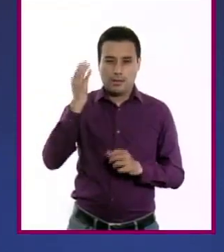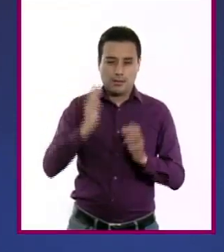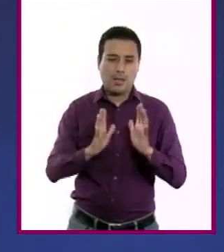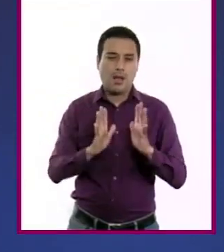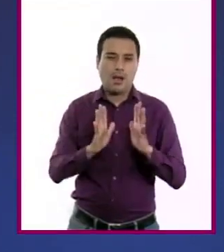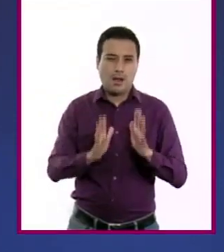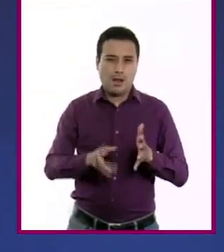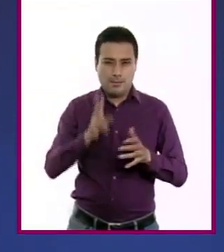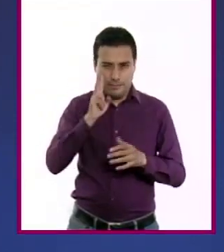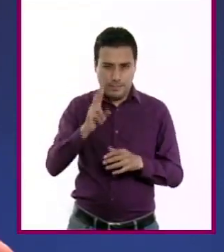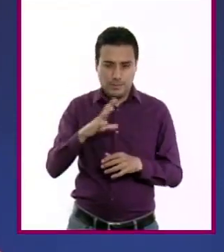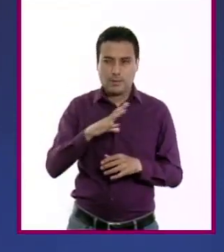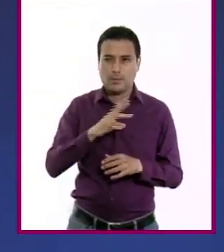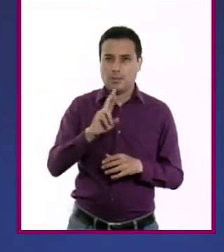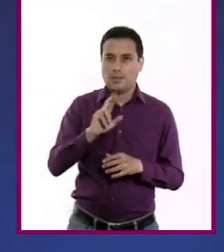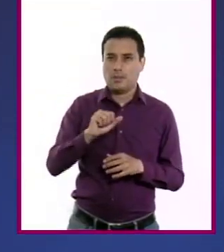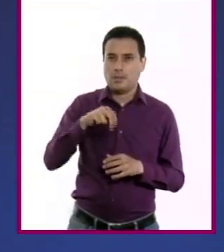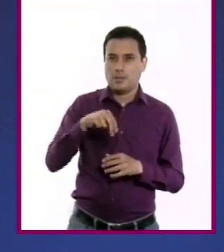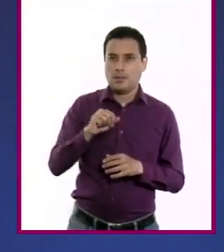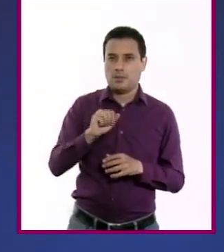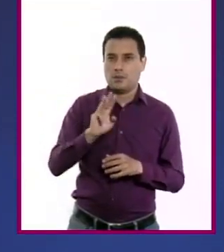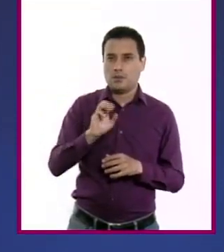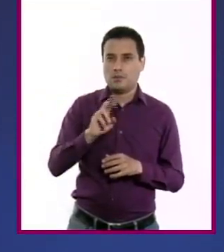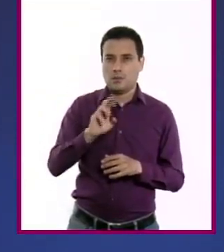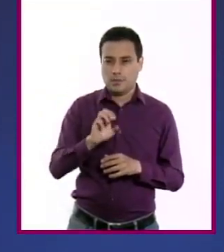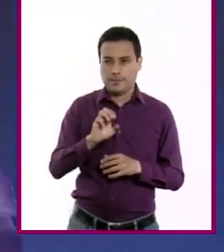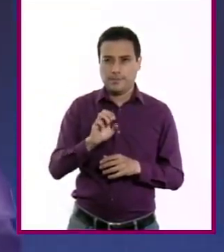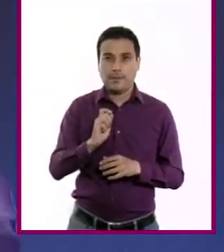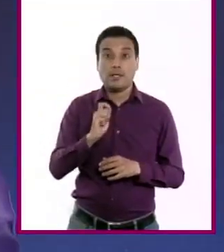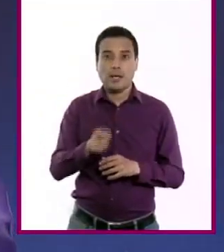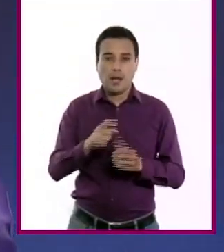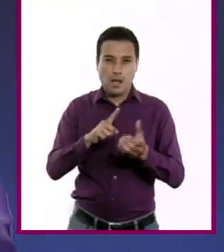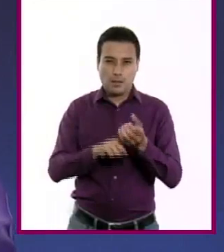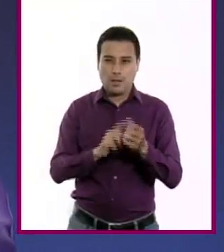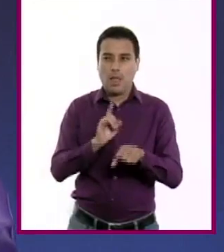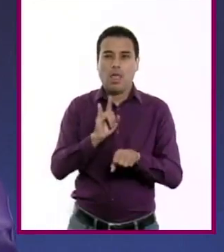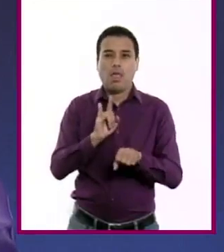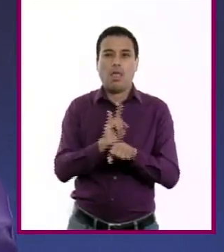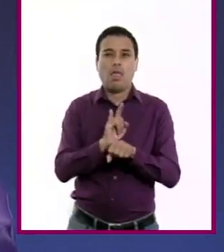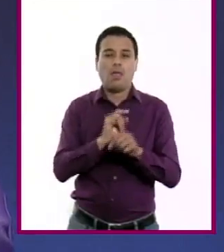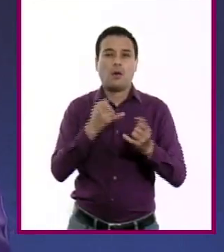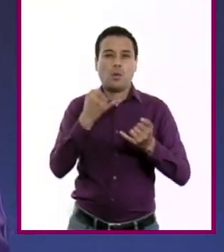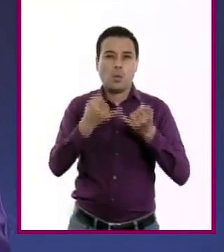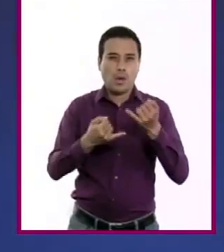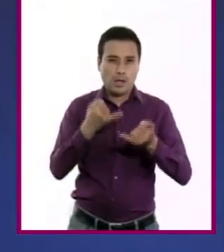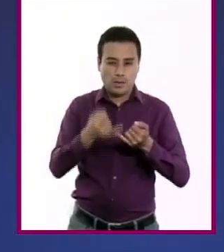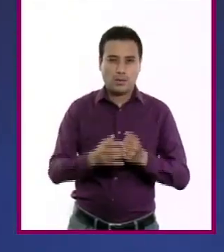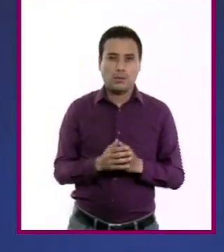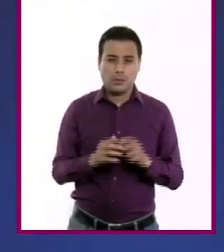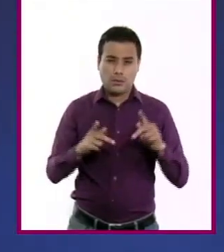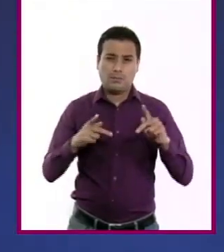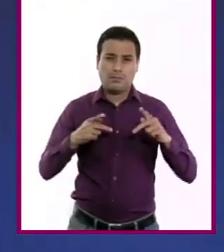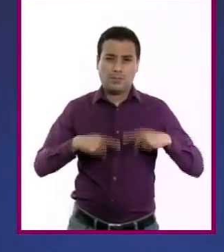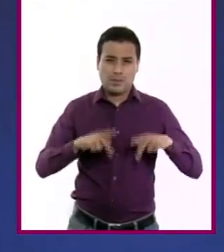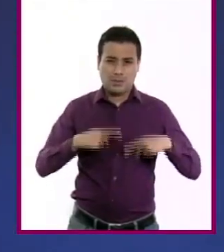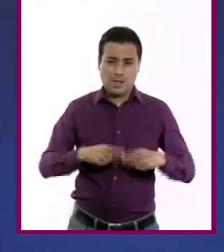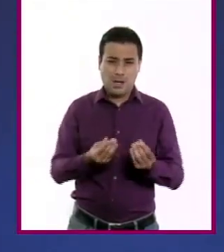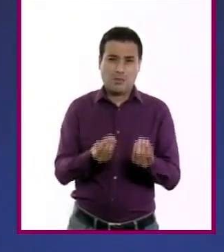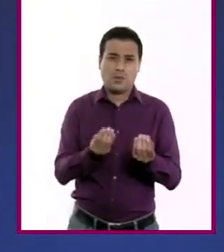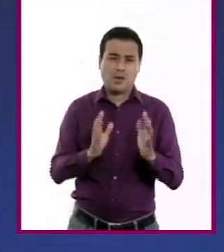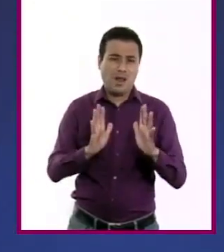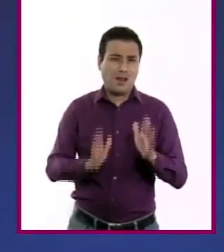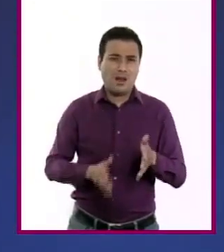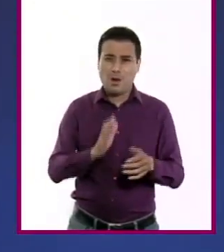muchos ransomware que se hacen pasar por videojuegos, ¿no? Digo, la mayoría de nosotros y la gran población pues ya está muy adentrada a